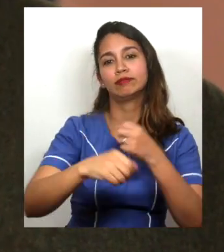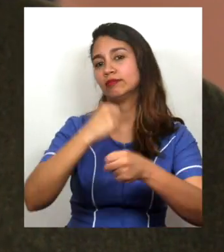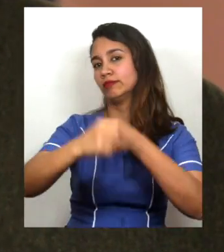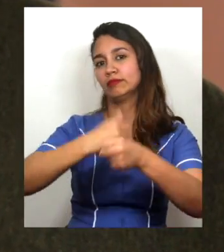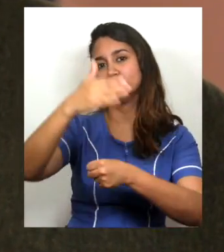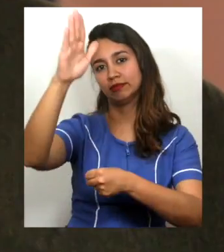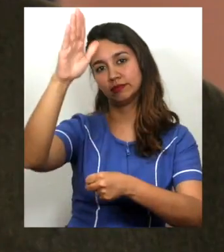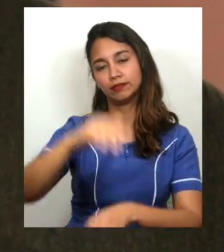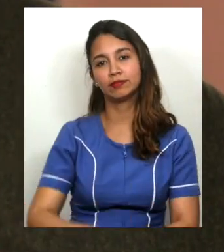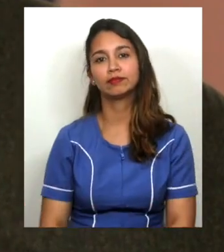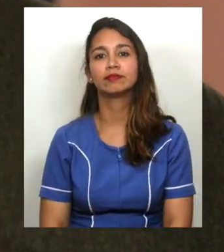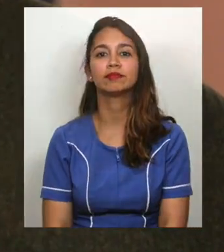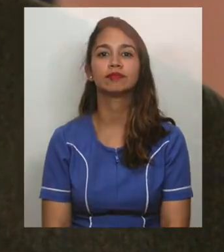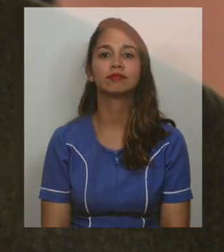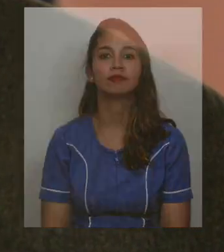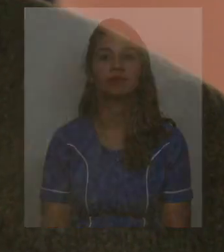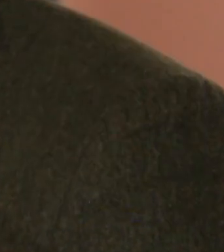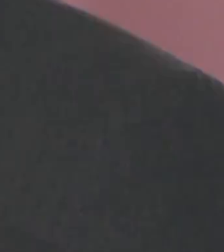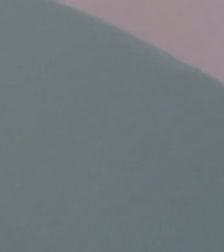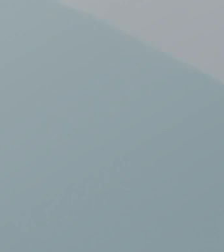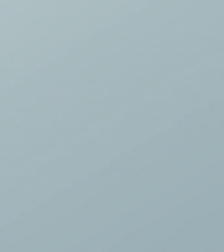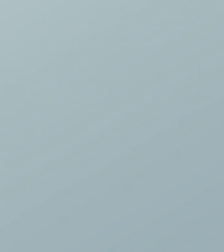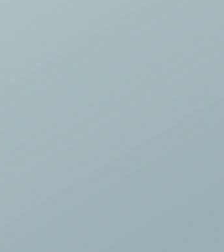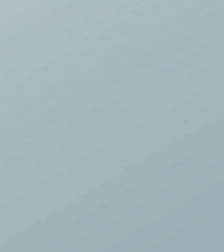que se va a permanecer por lo menos por los próximos 9 años siguientes.